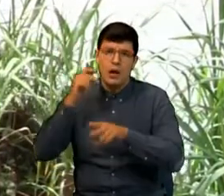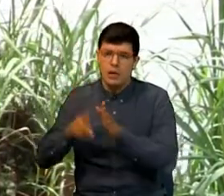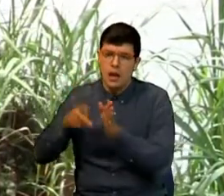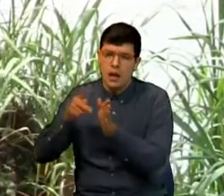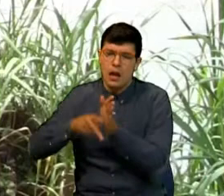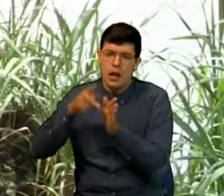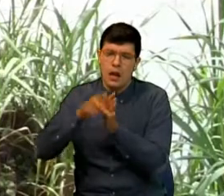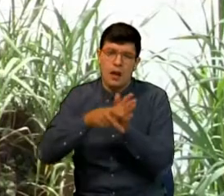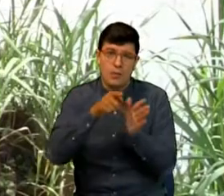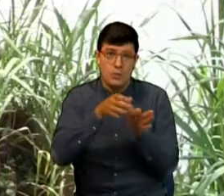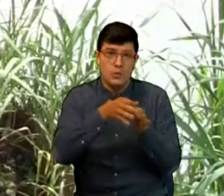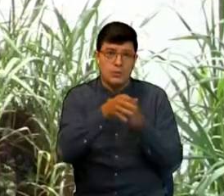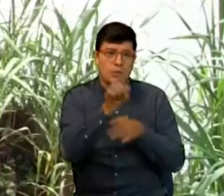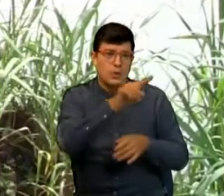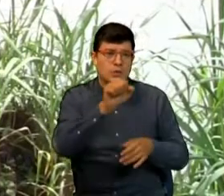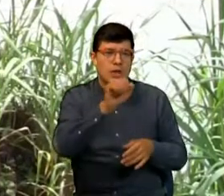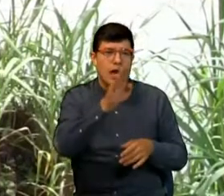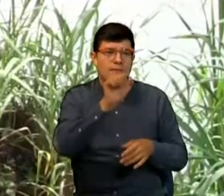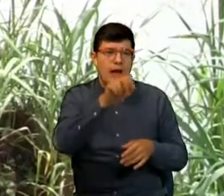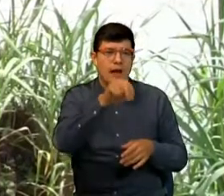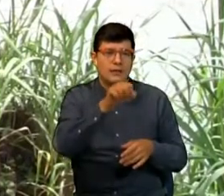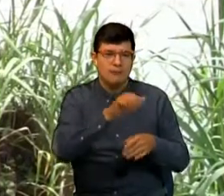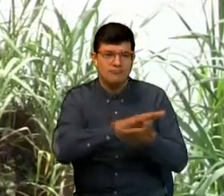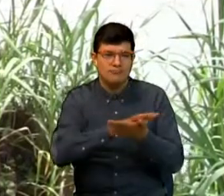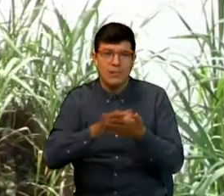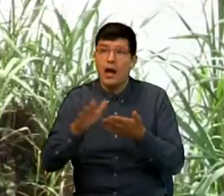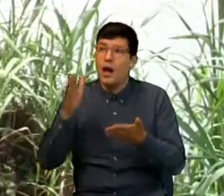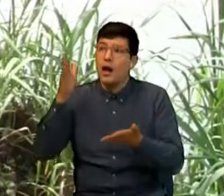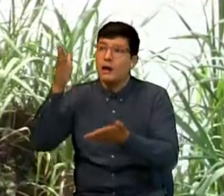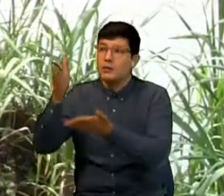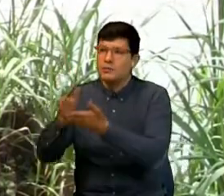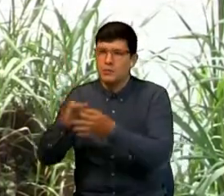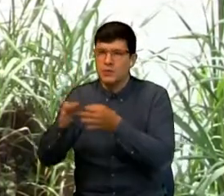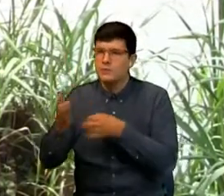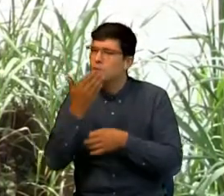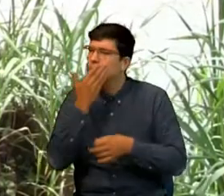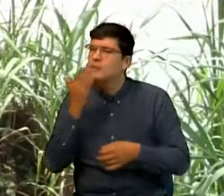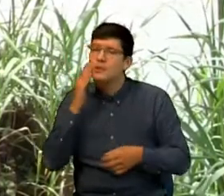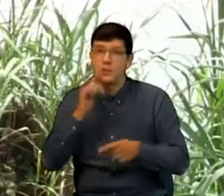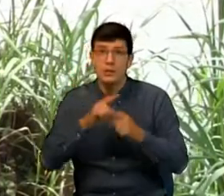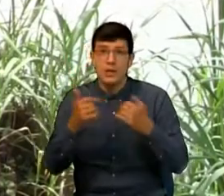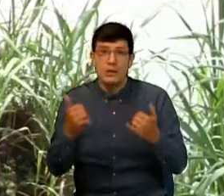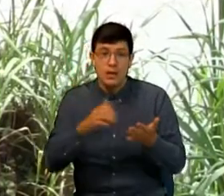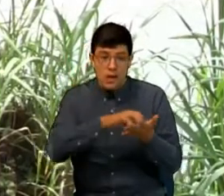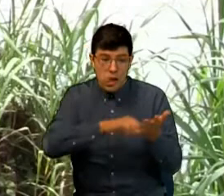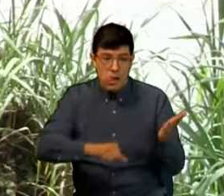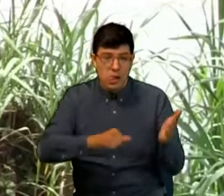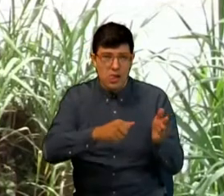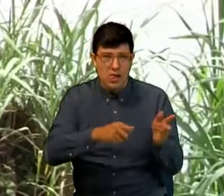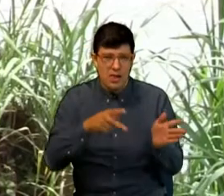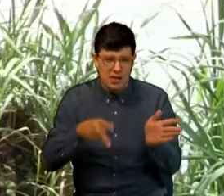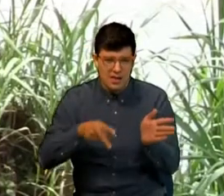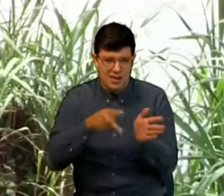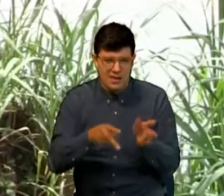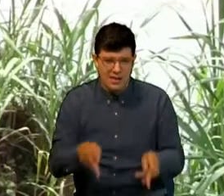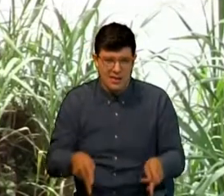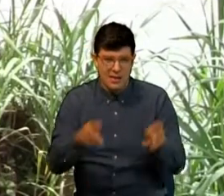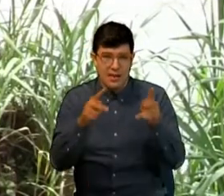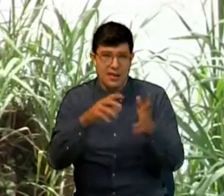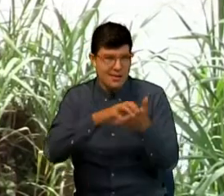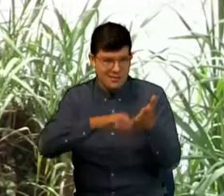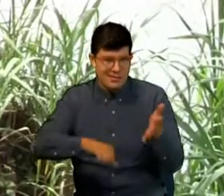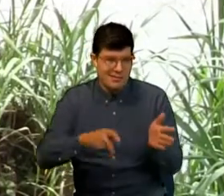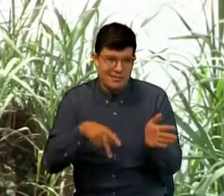La Sabana hasta el municipio de Barbosa. Con el retiro de los rieles y la extinción